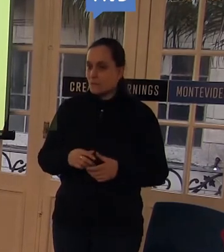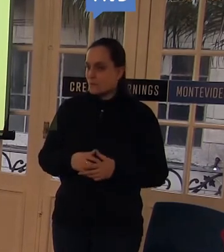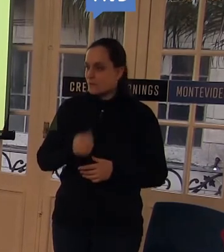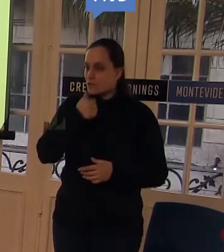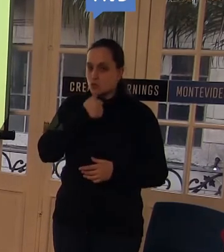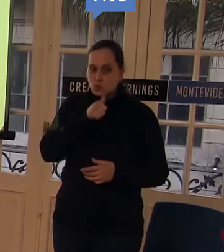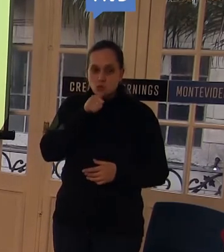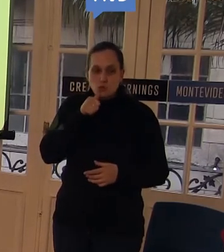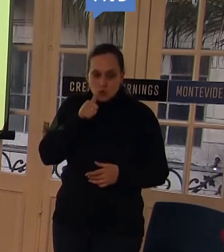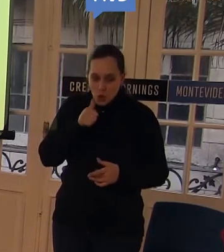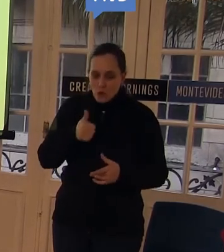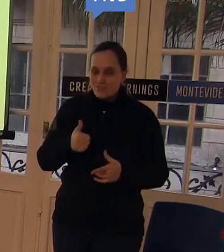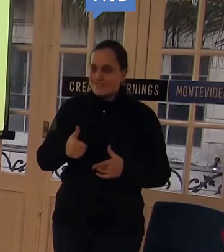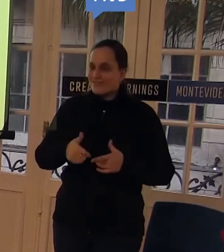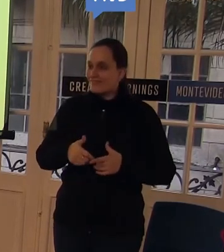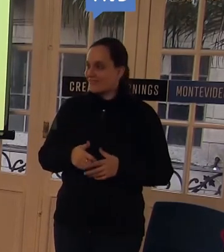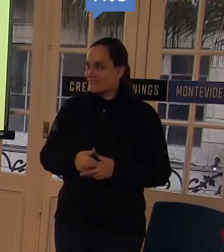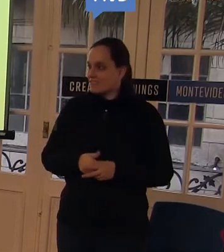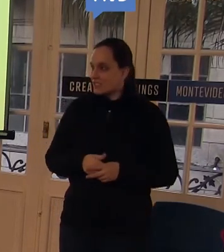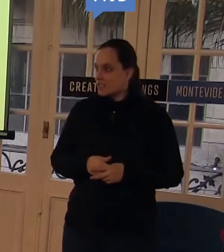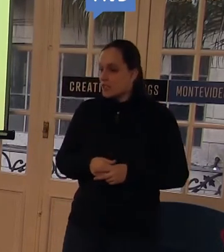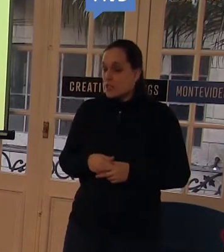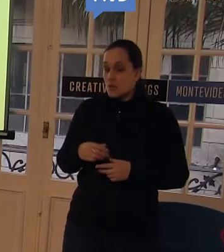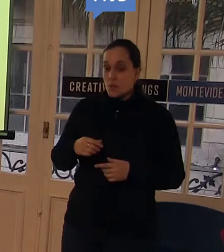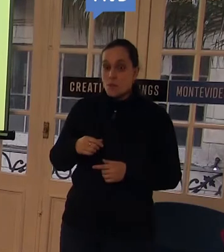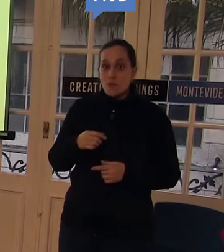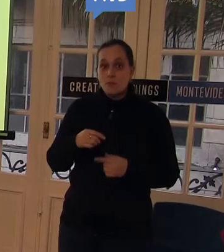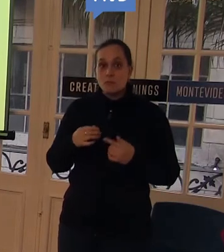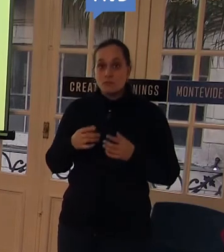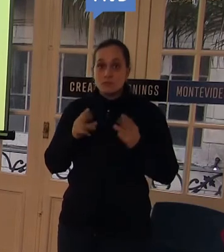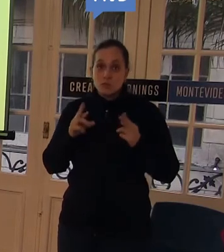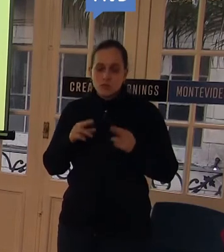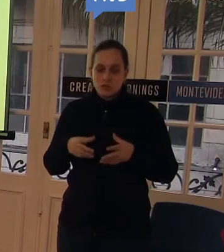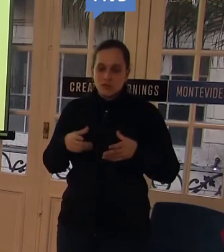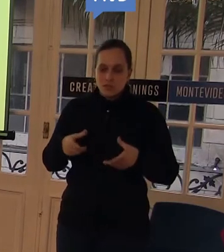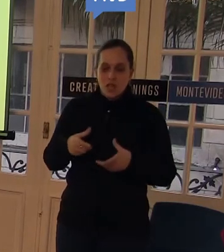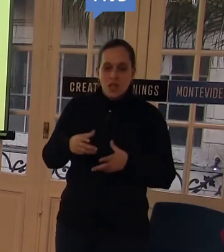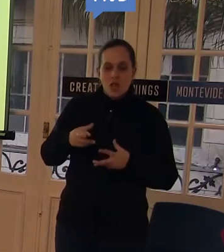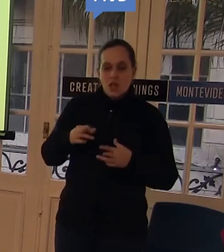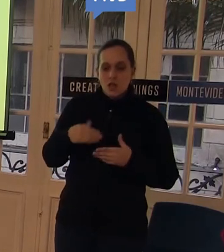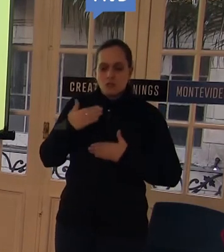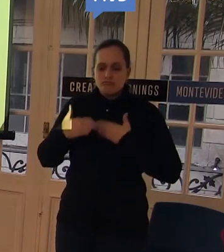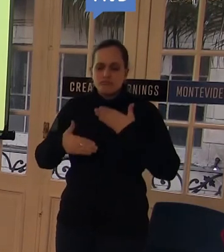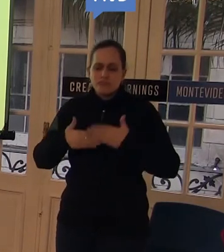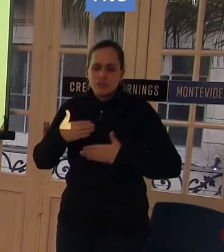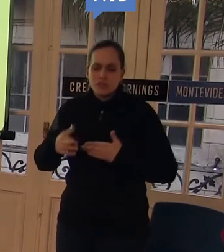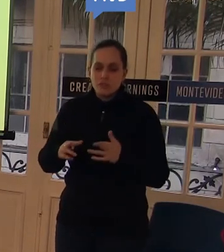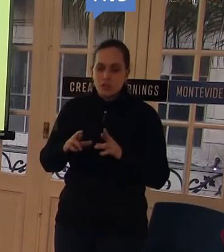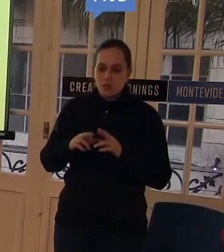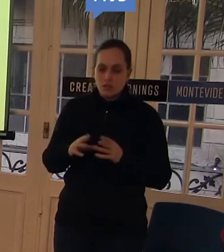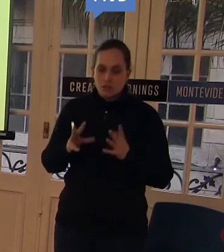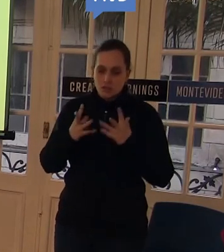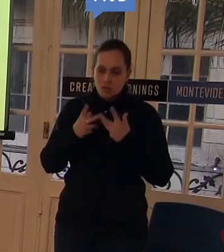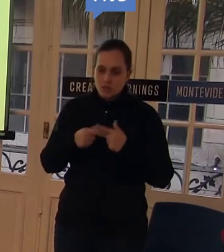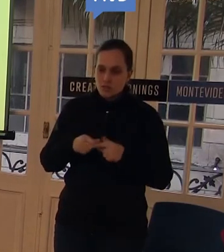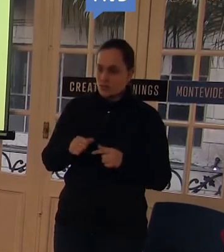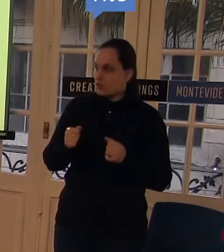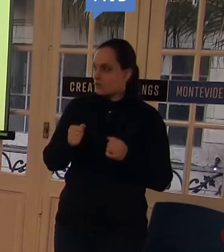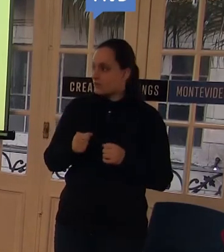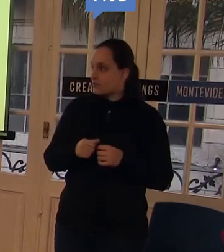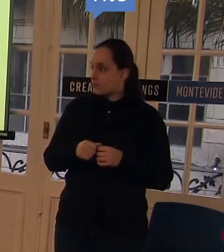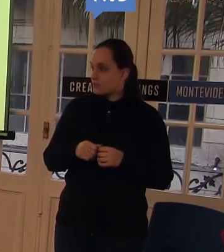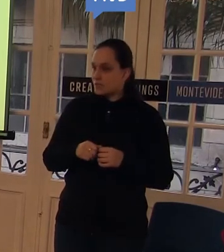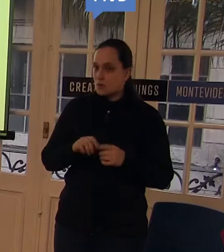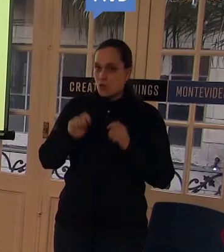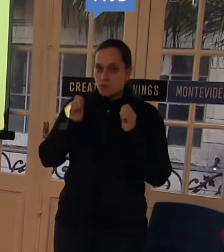Porque gracias a los procesos de optimización y demás que les contaba al principio, gracias a este cambio de chip que